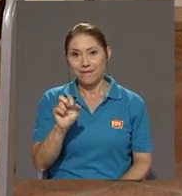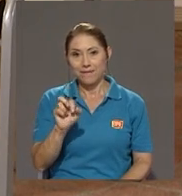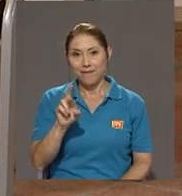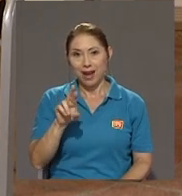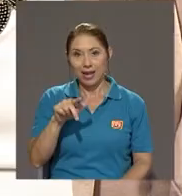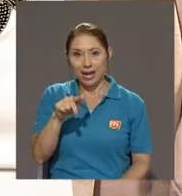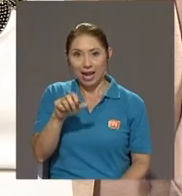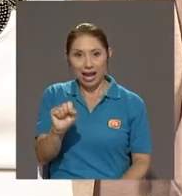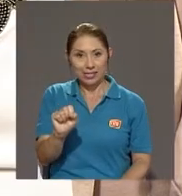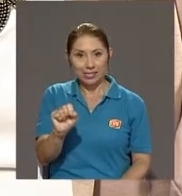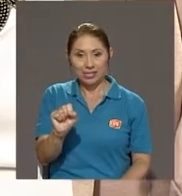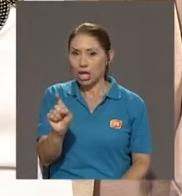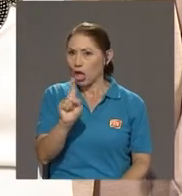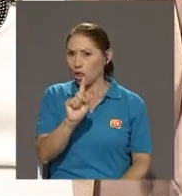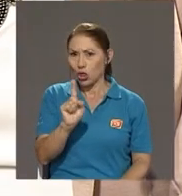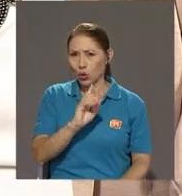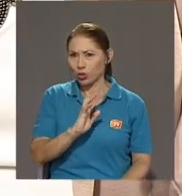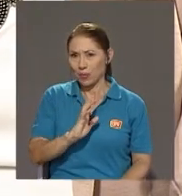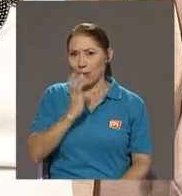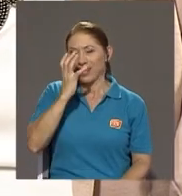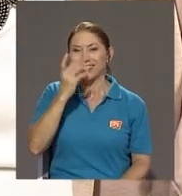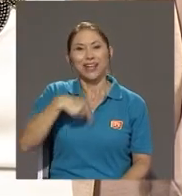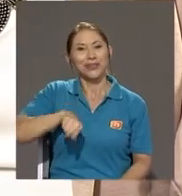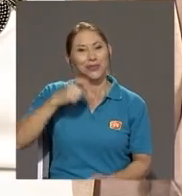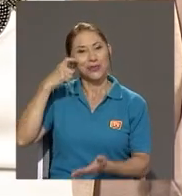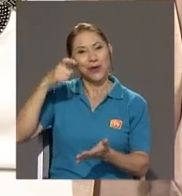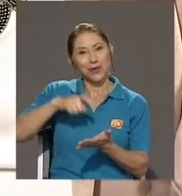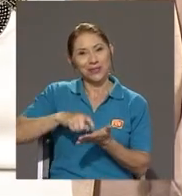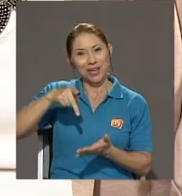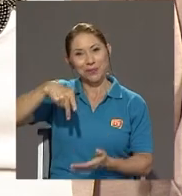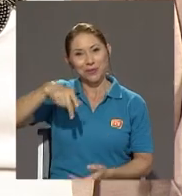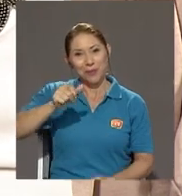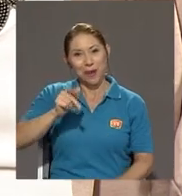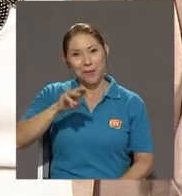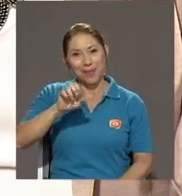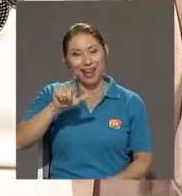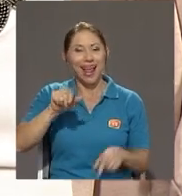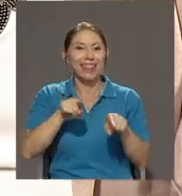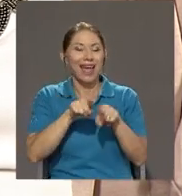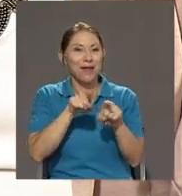moleste, reconoceremos que doña Pamela es también investigadora